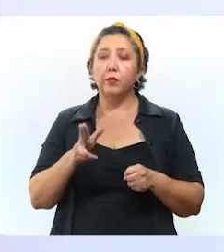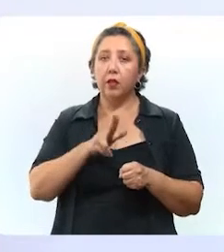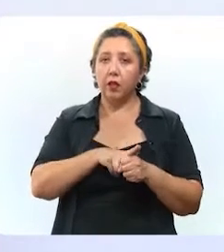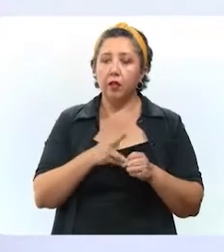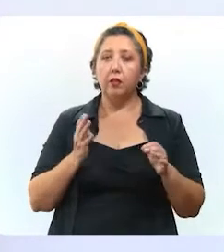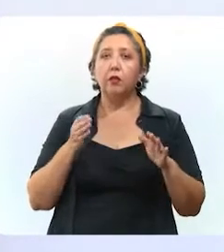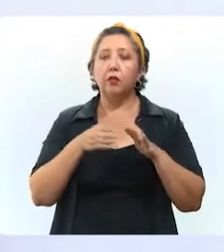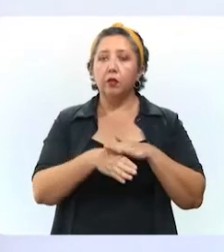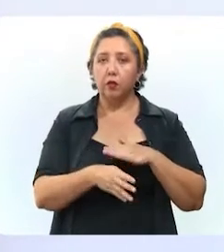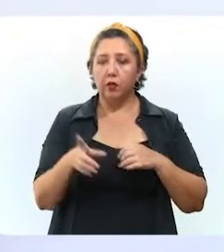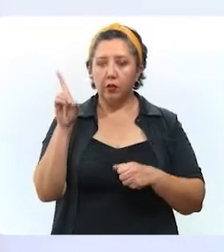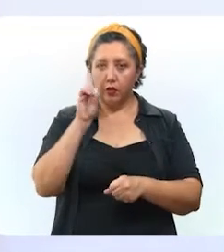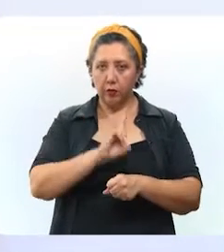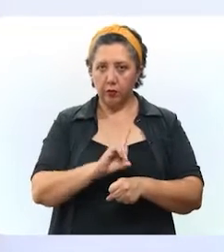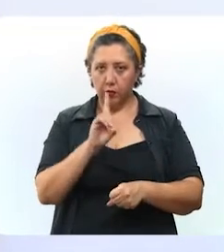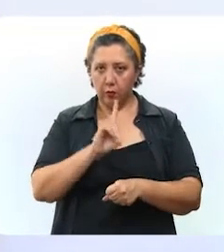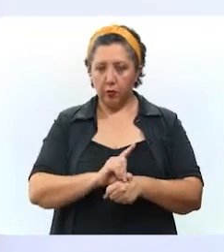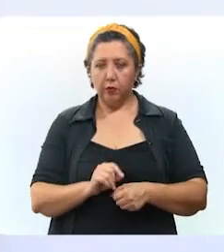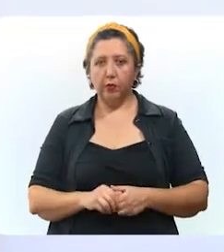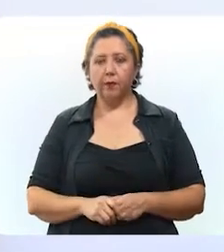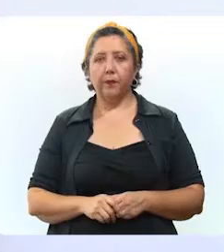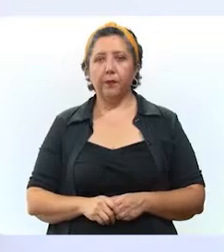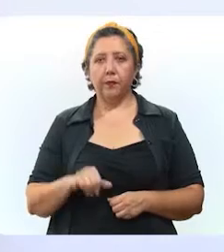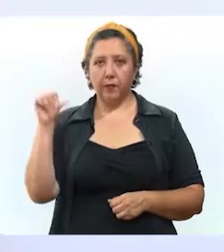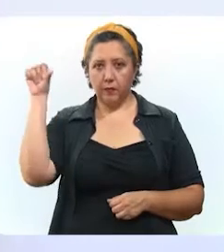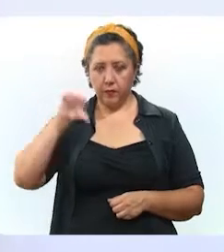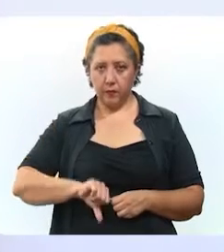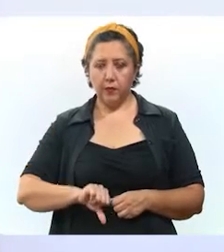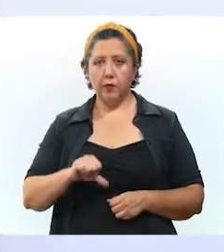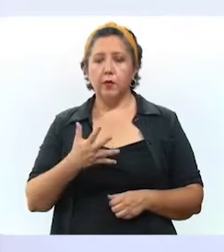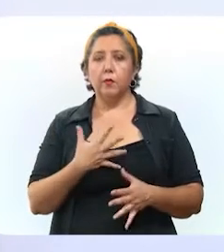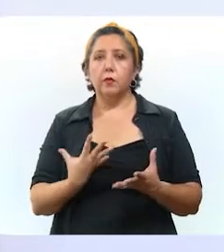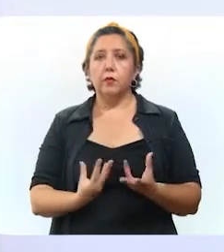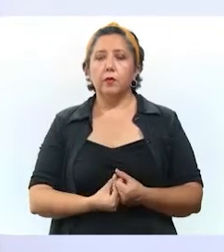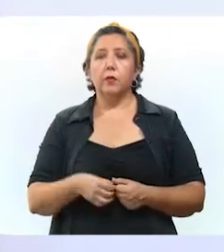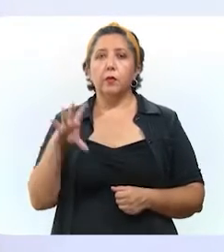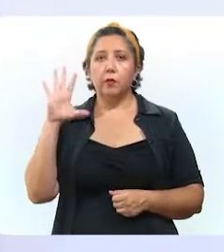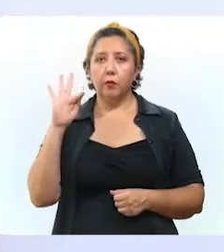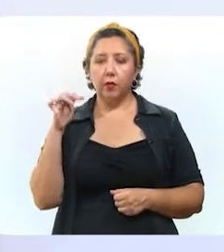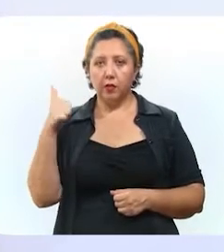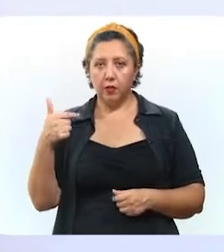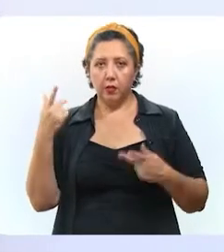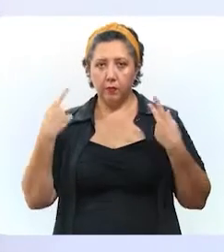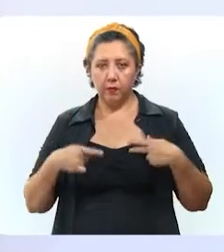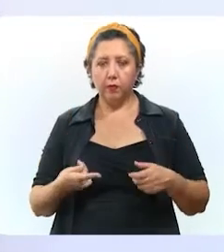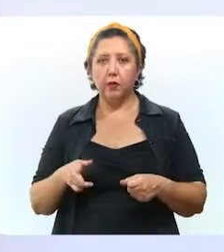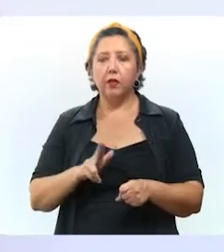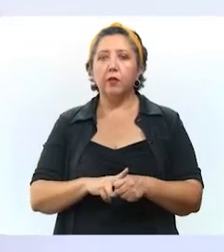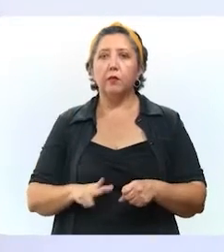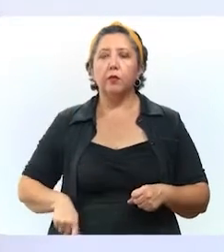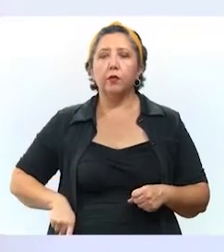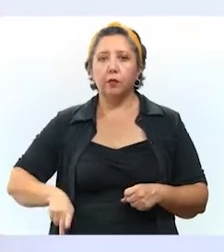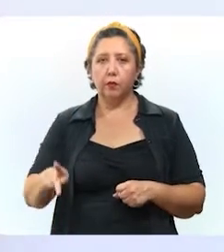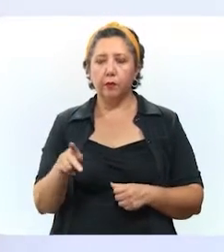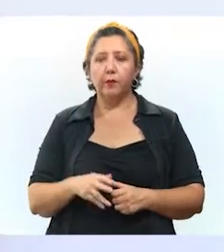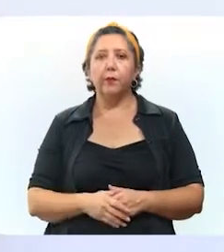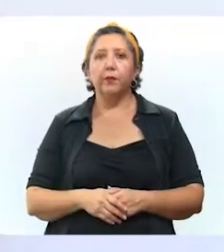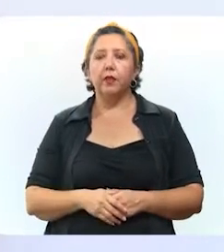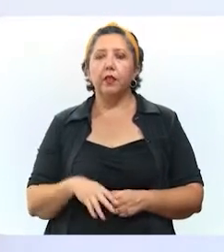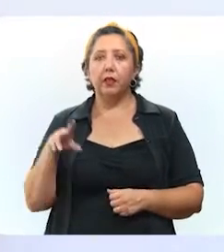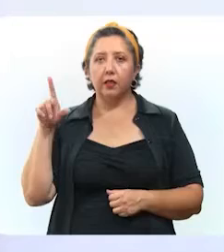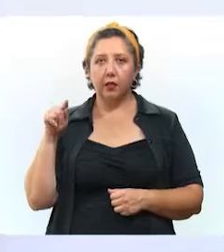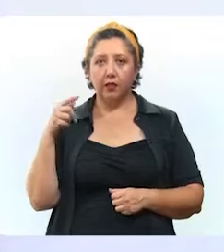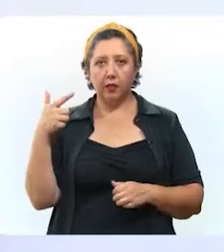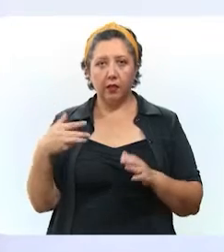ocupación hospitalaria y los ingresos diarios. El día de hoy tenemos 46 pacientes en hospitales públicos.